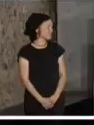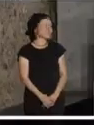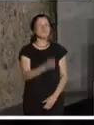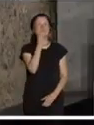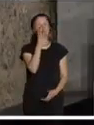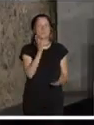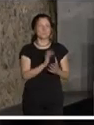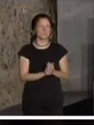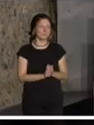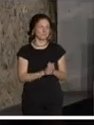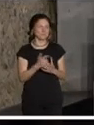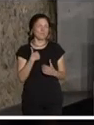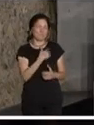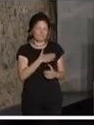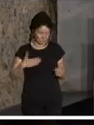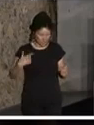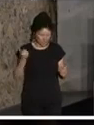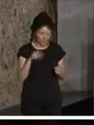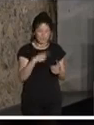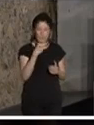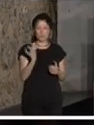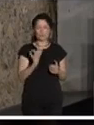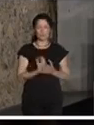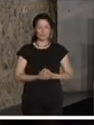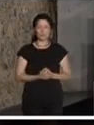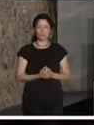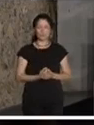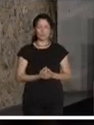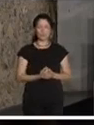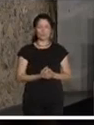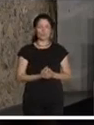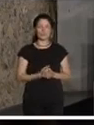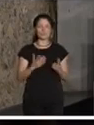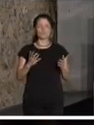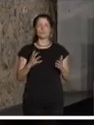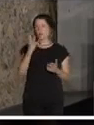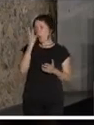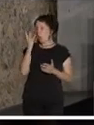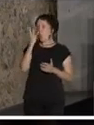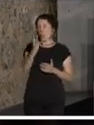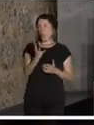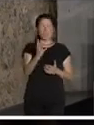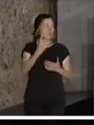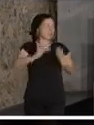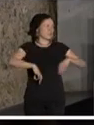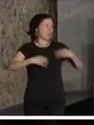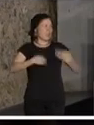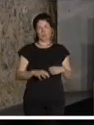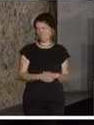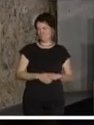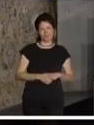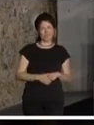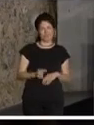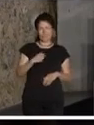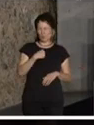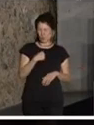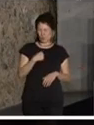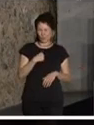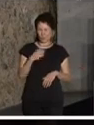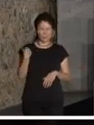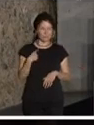Bueno yo quería también deciros que no ha sido una legislatura sencilla y que yo he tenido